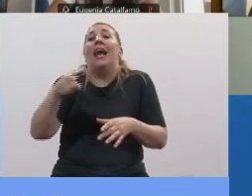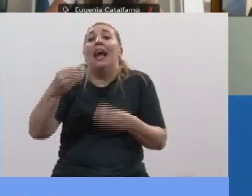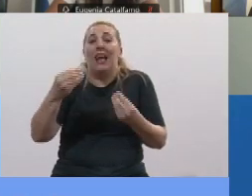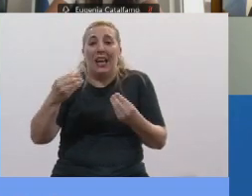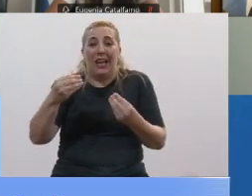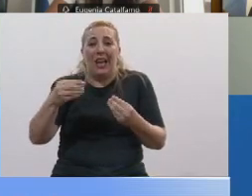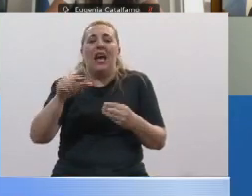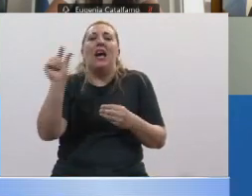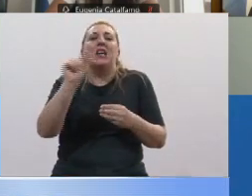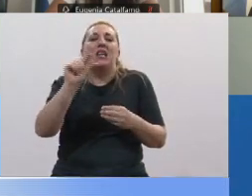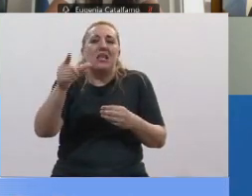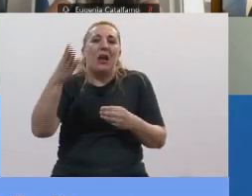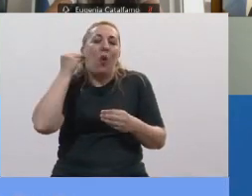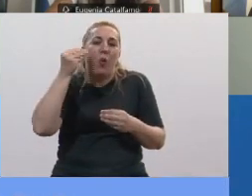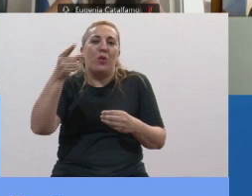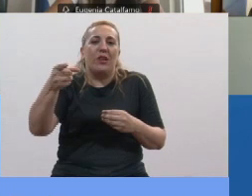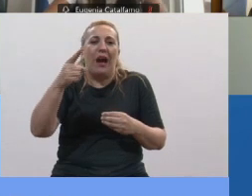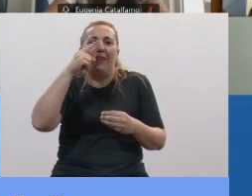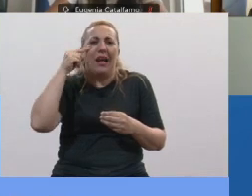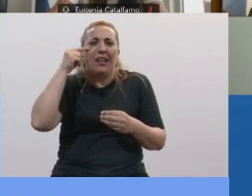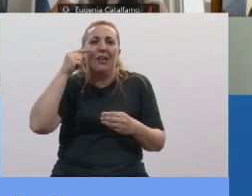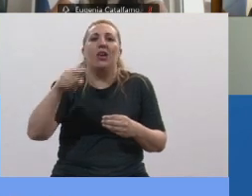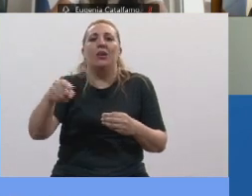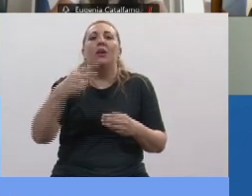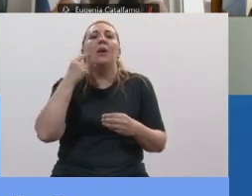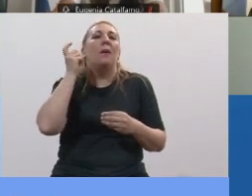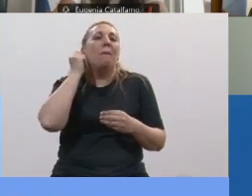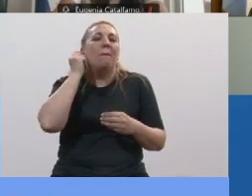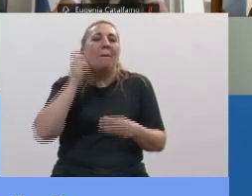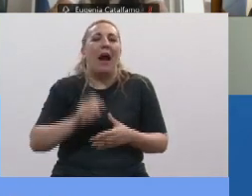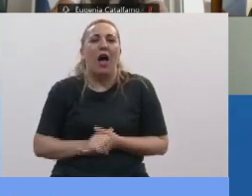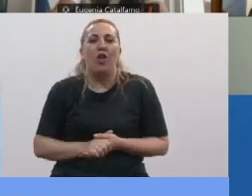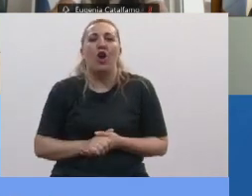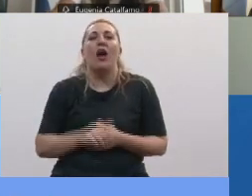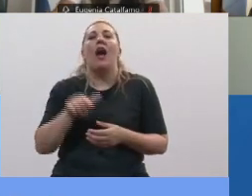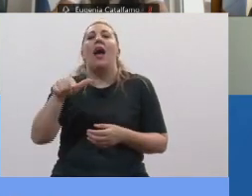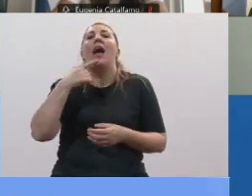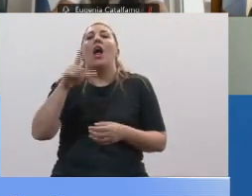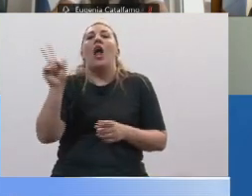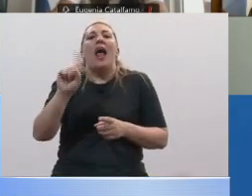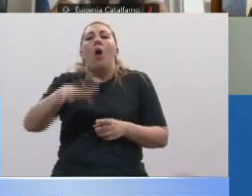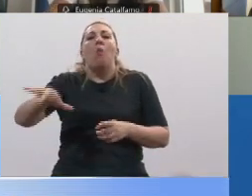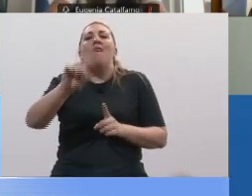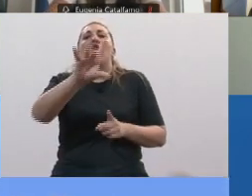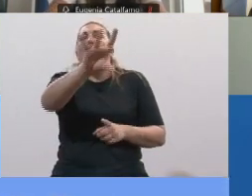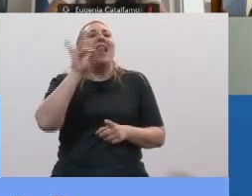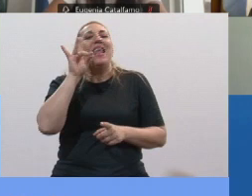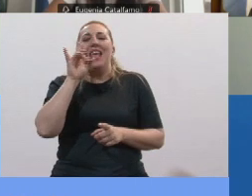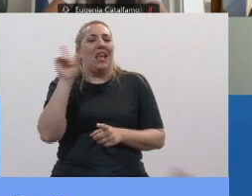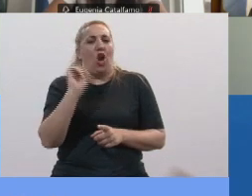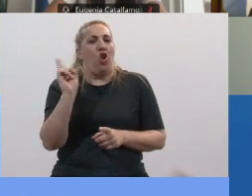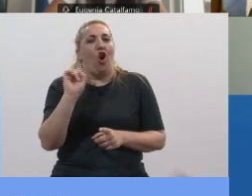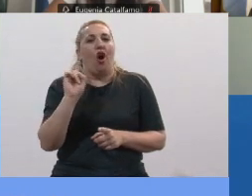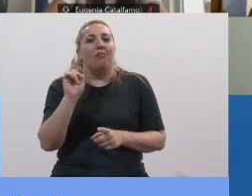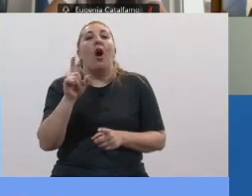escuchaba Fernández Llorente en la tele decir, Maradona es un ídolo que elige el pueblo. No, el pueblo no lo elige. El